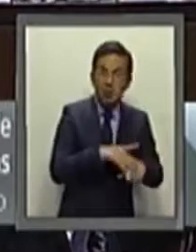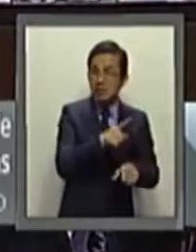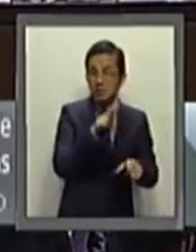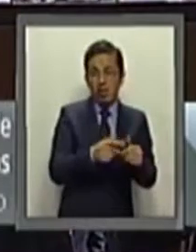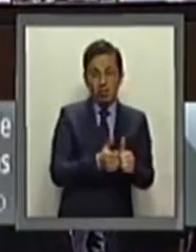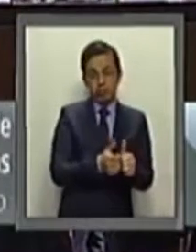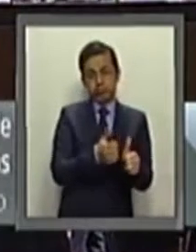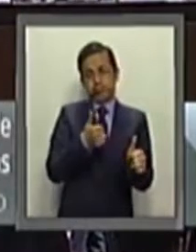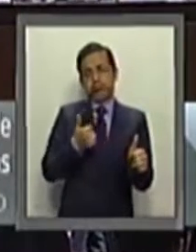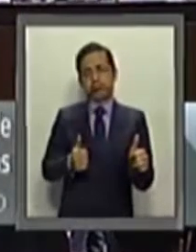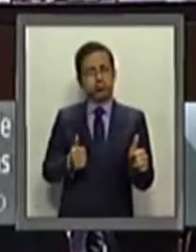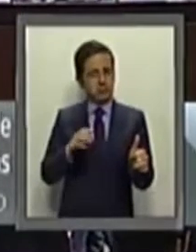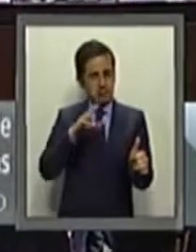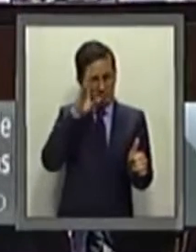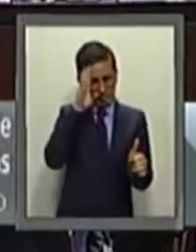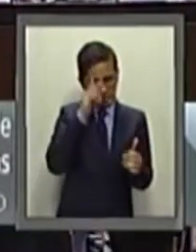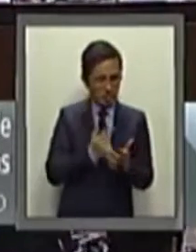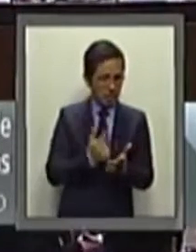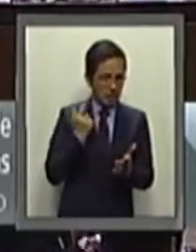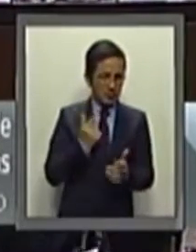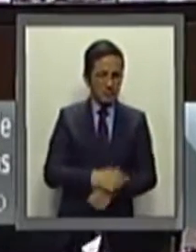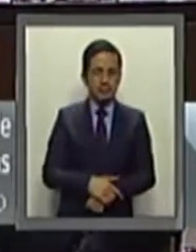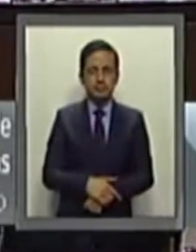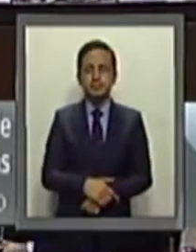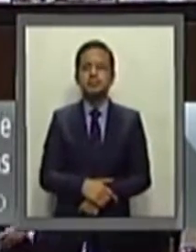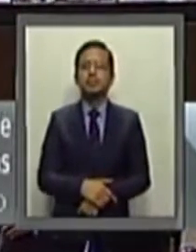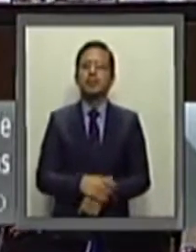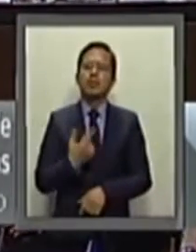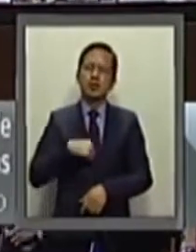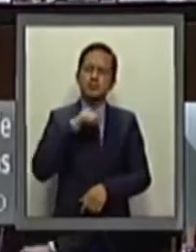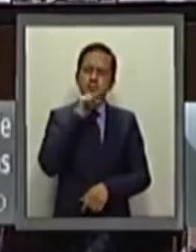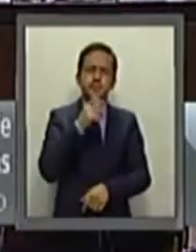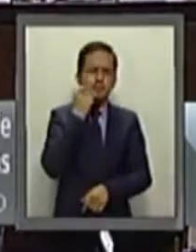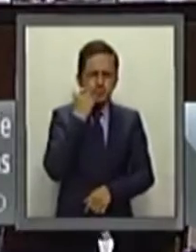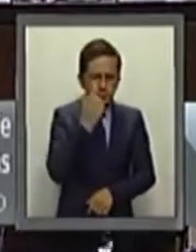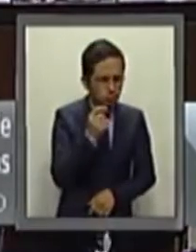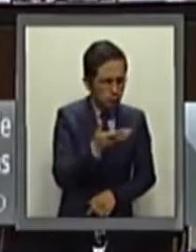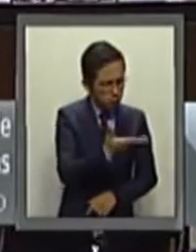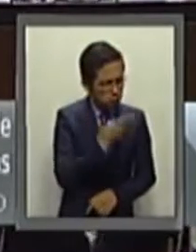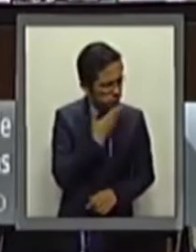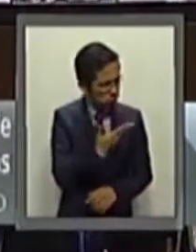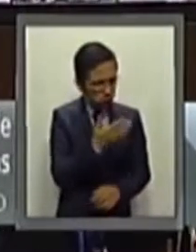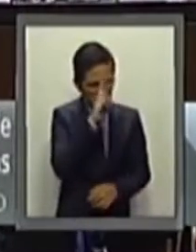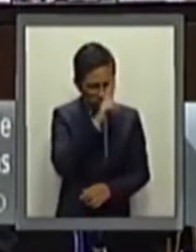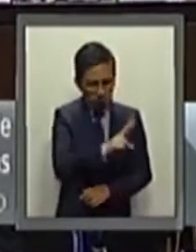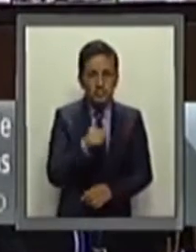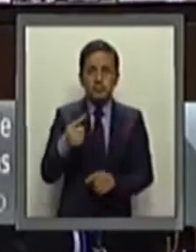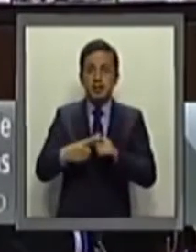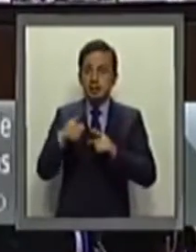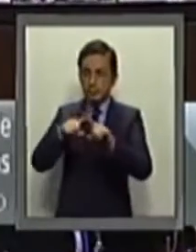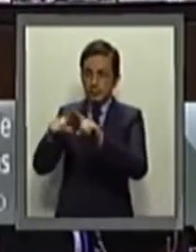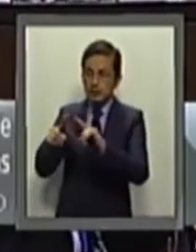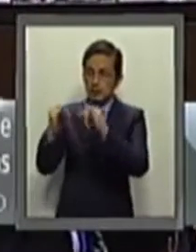altamente preocupante. También queremos reconocer la labor conjunta de académicos e investigadores y de